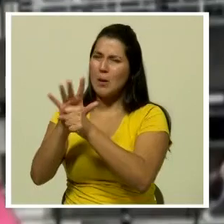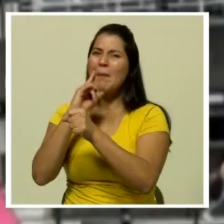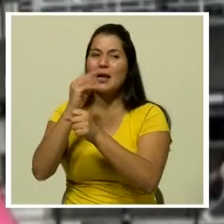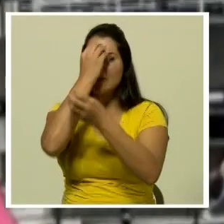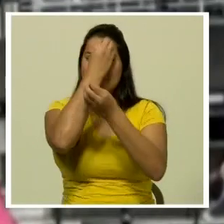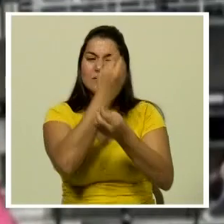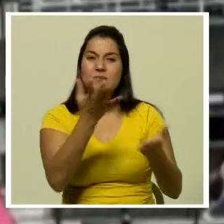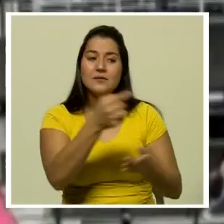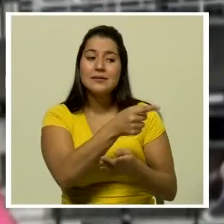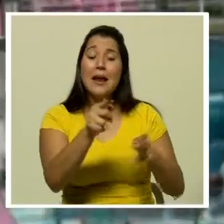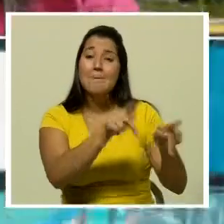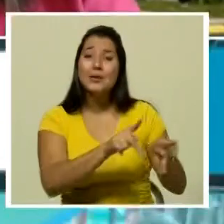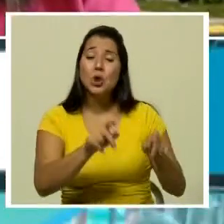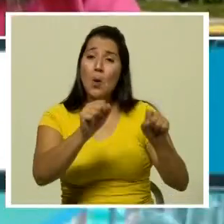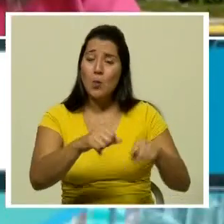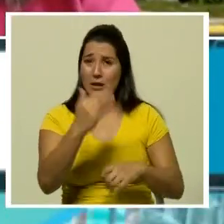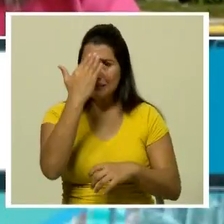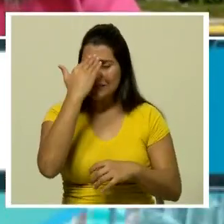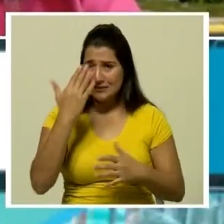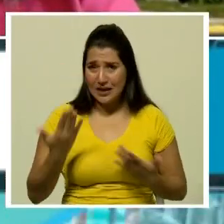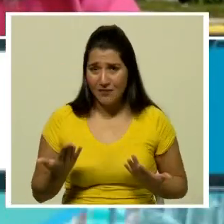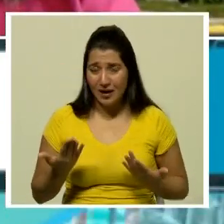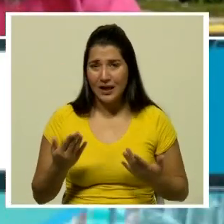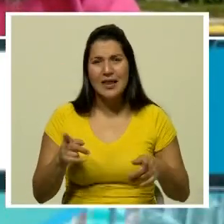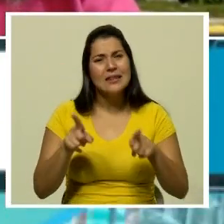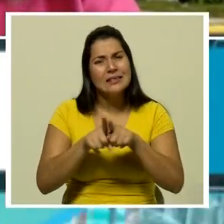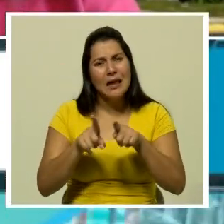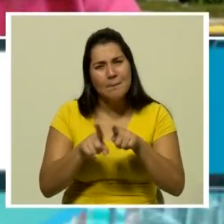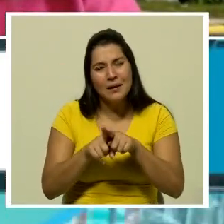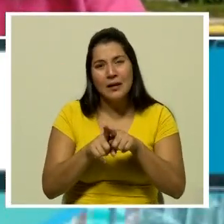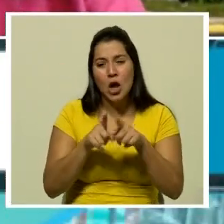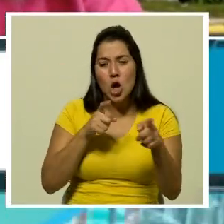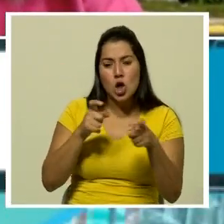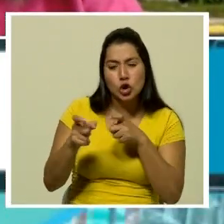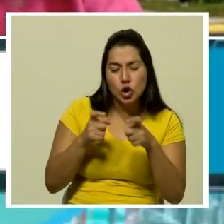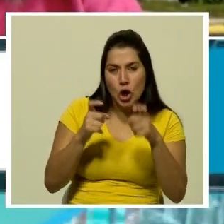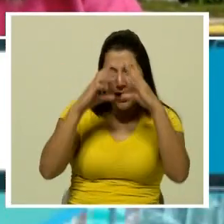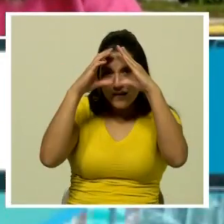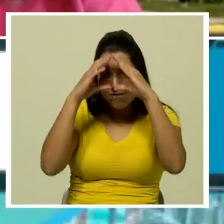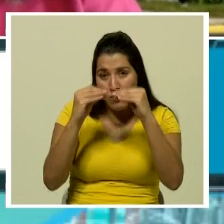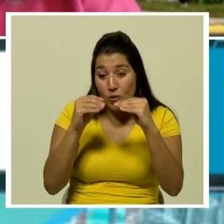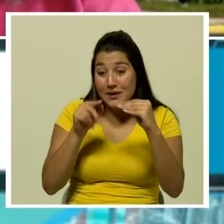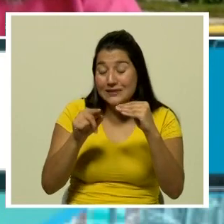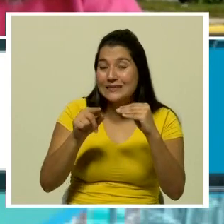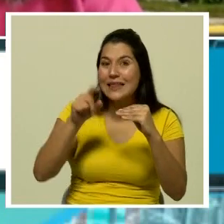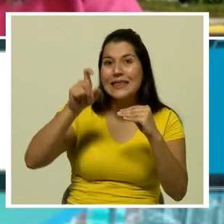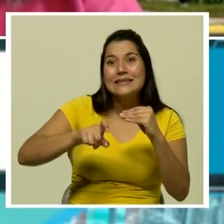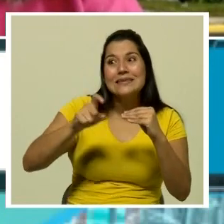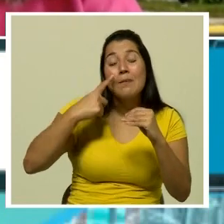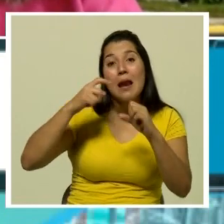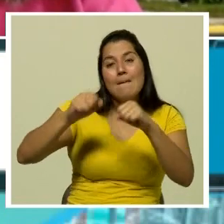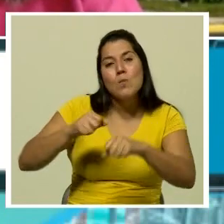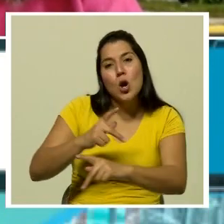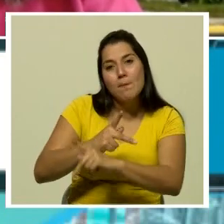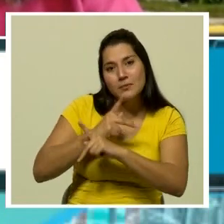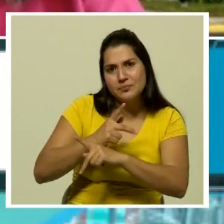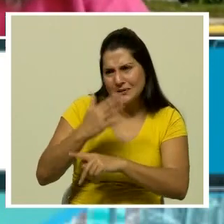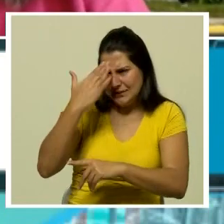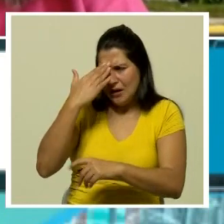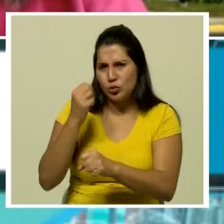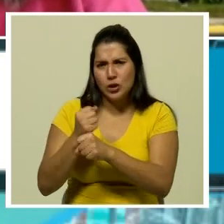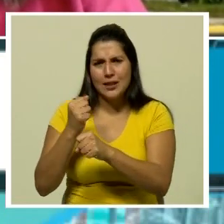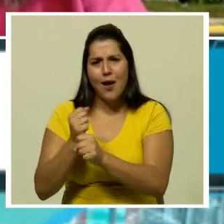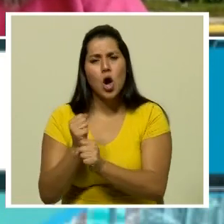por distrito es fundamental para el trabajo de prevención que sabemos que está haciendo cada comité de la Comisión Nacional